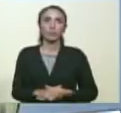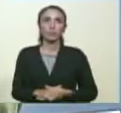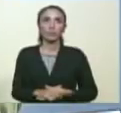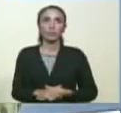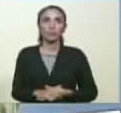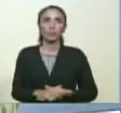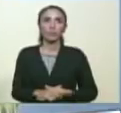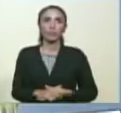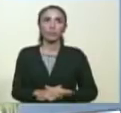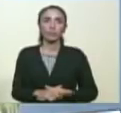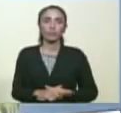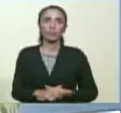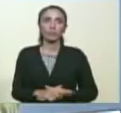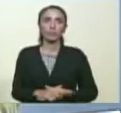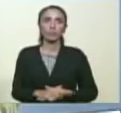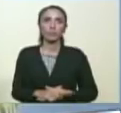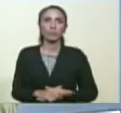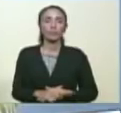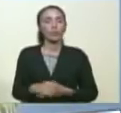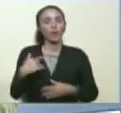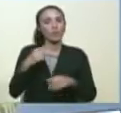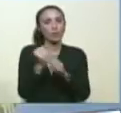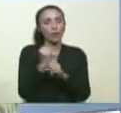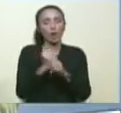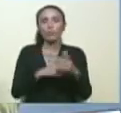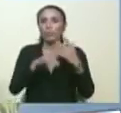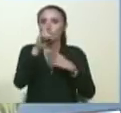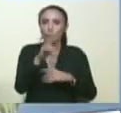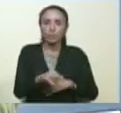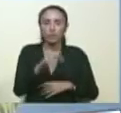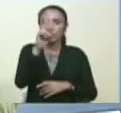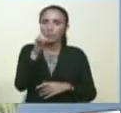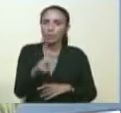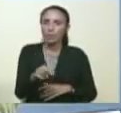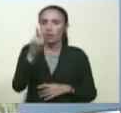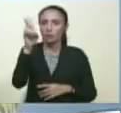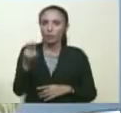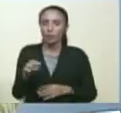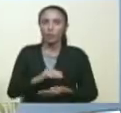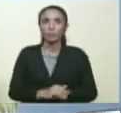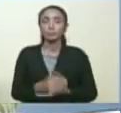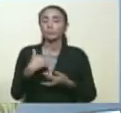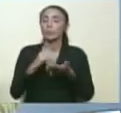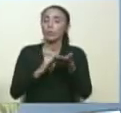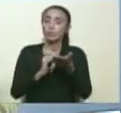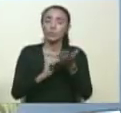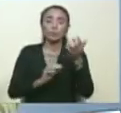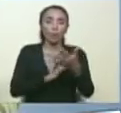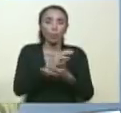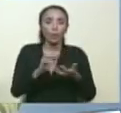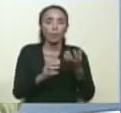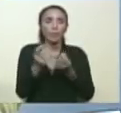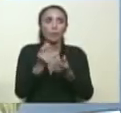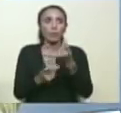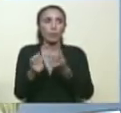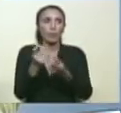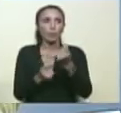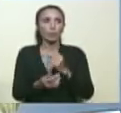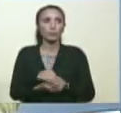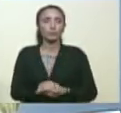estoy dedicado al trabajo diario, todos los días, a enfrentar una guerra económica terrible, nacional,